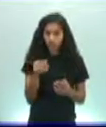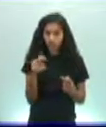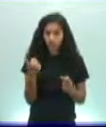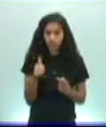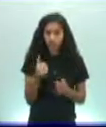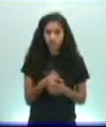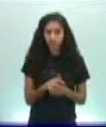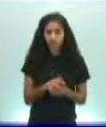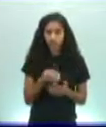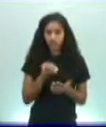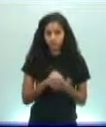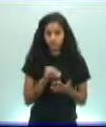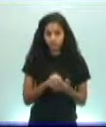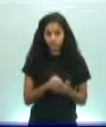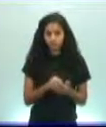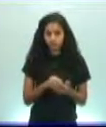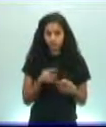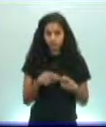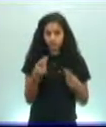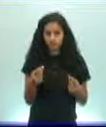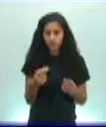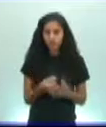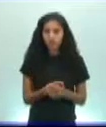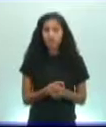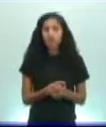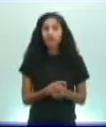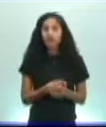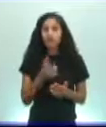el producto. Por eso la raíz cuadrada de